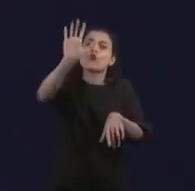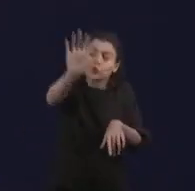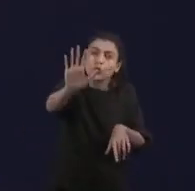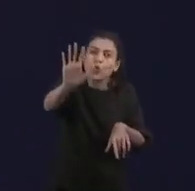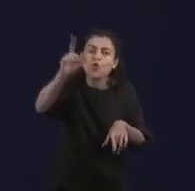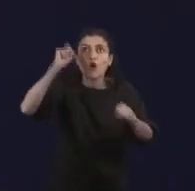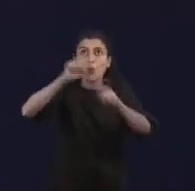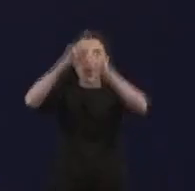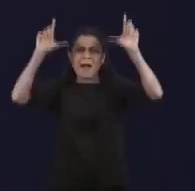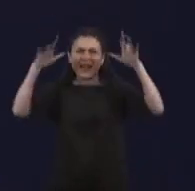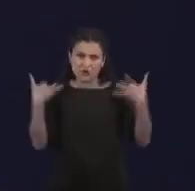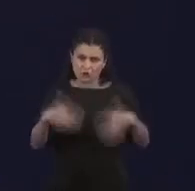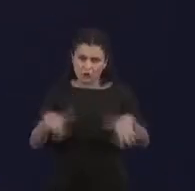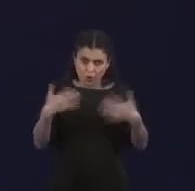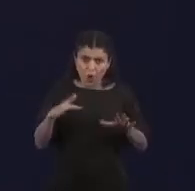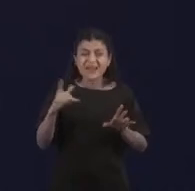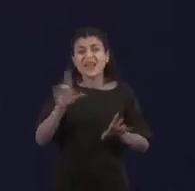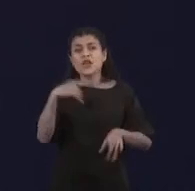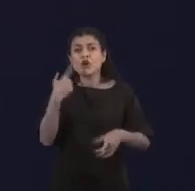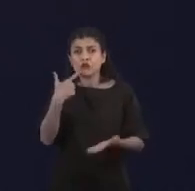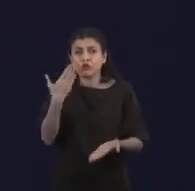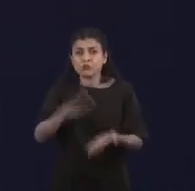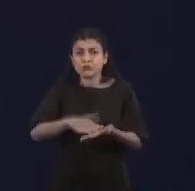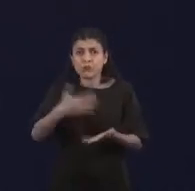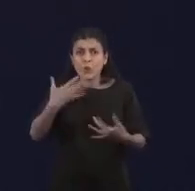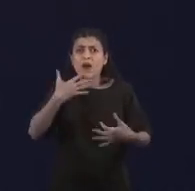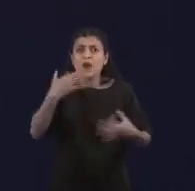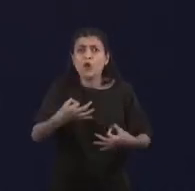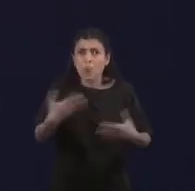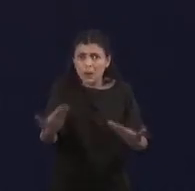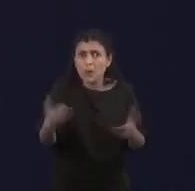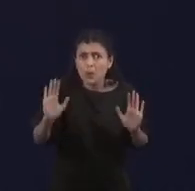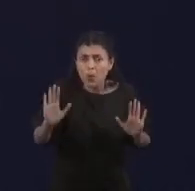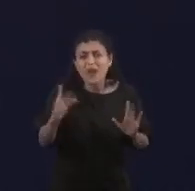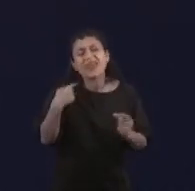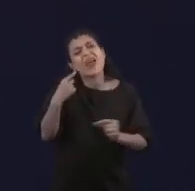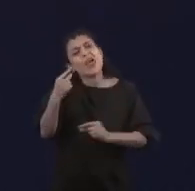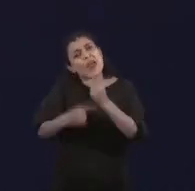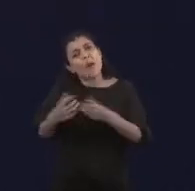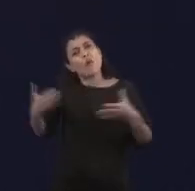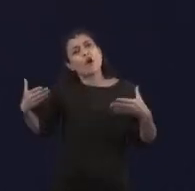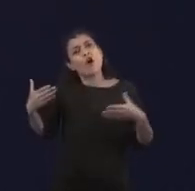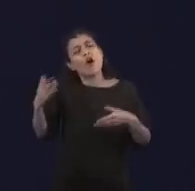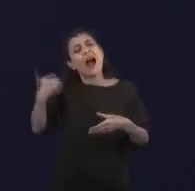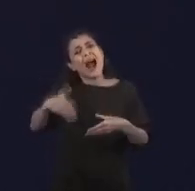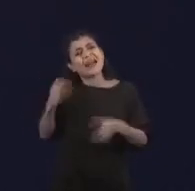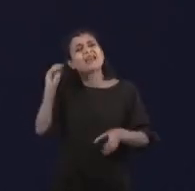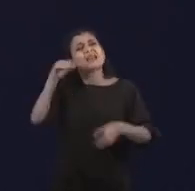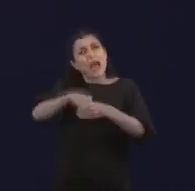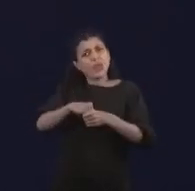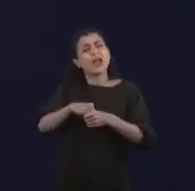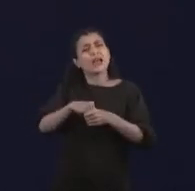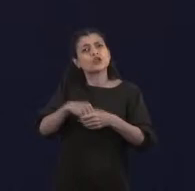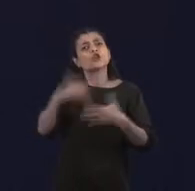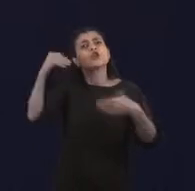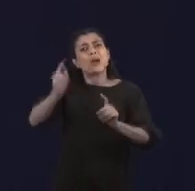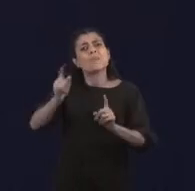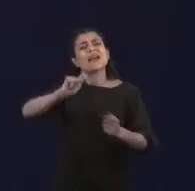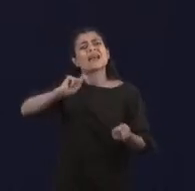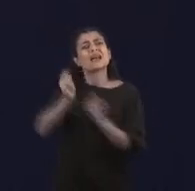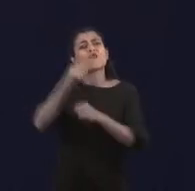fantasiosos que otros. Así que para nosotros la inteligencia artificial es un camino que empezamos a recorrer, parte de la reforma del